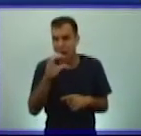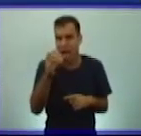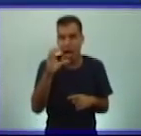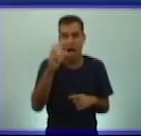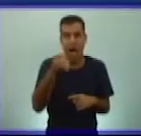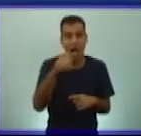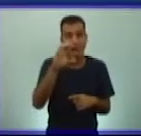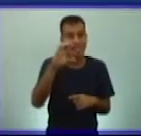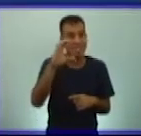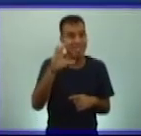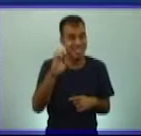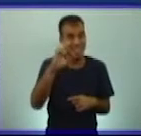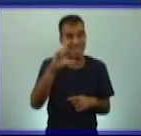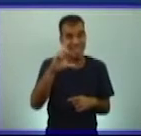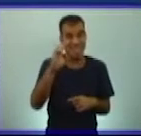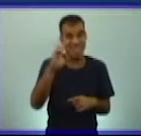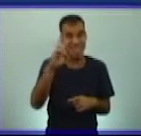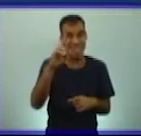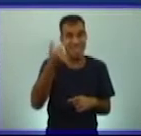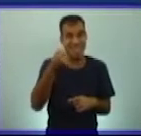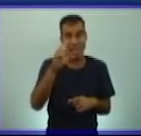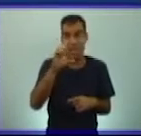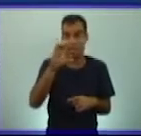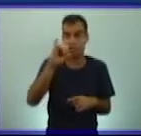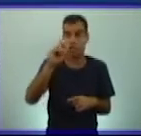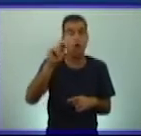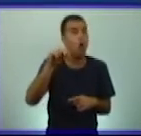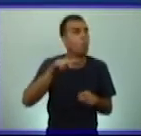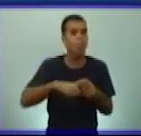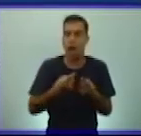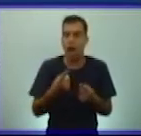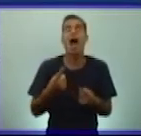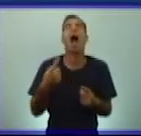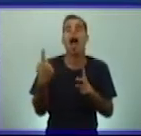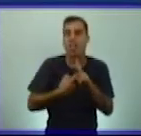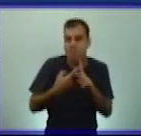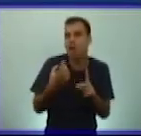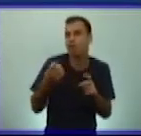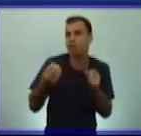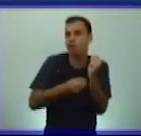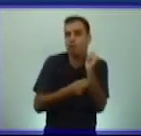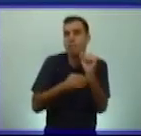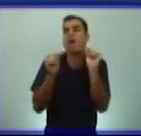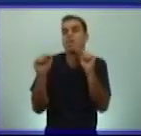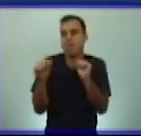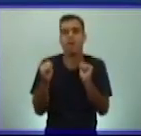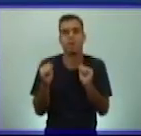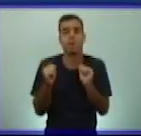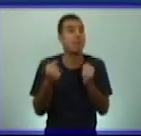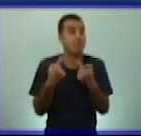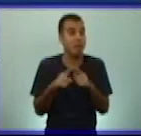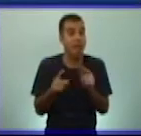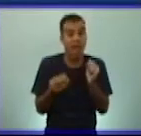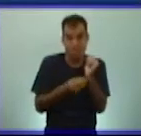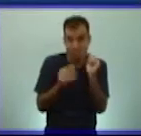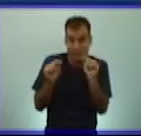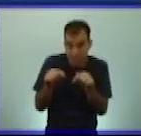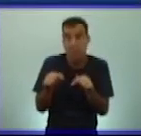y siempre que haya fuerza y siempre que hay fuerza hay aceleración. Más tarde, al liberar el sistema de esta